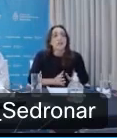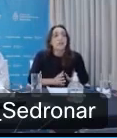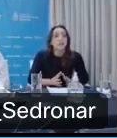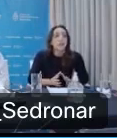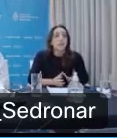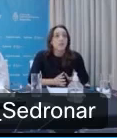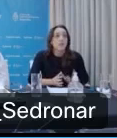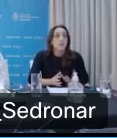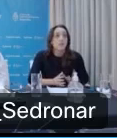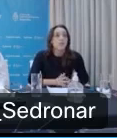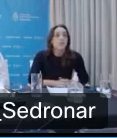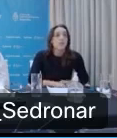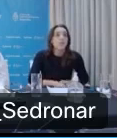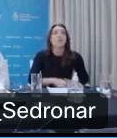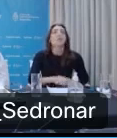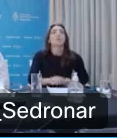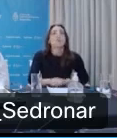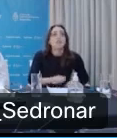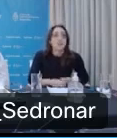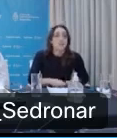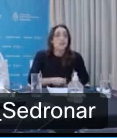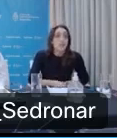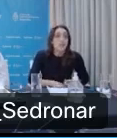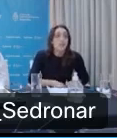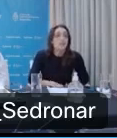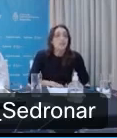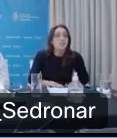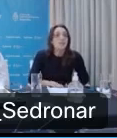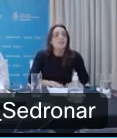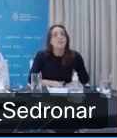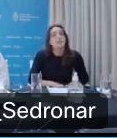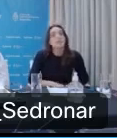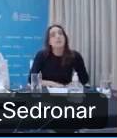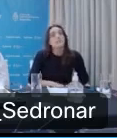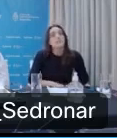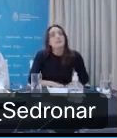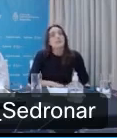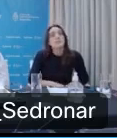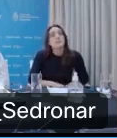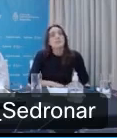cada vez más confusos, por eso no vamos a utilizar ese criterio para pensarlo.